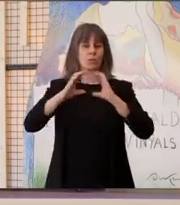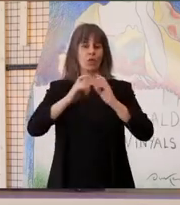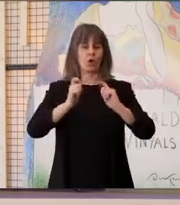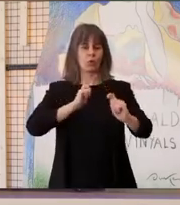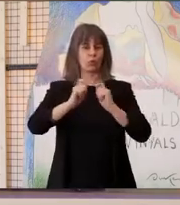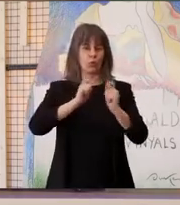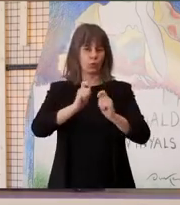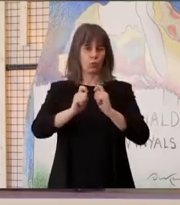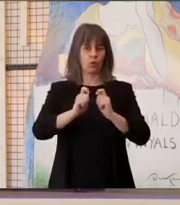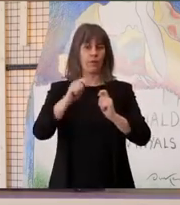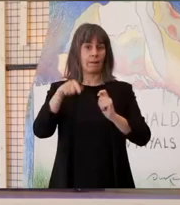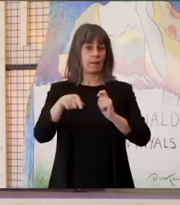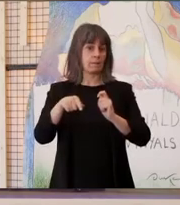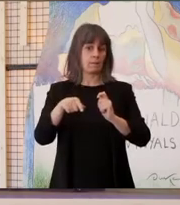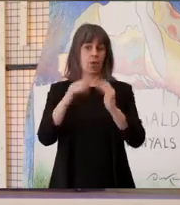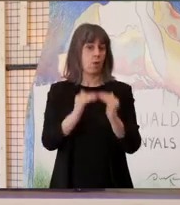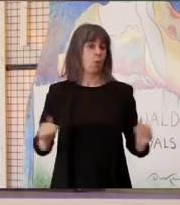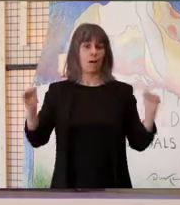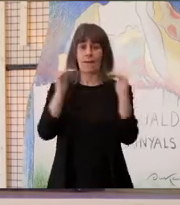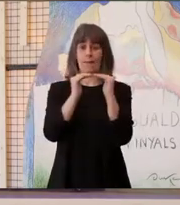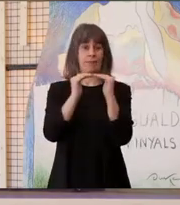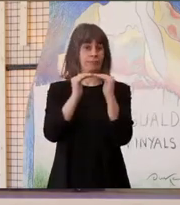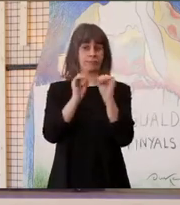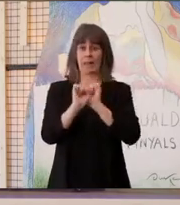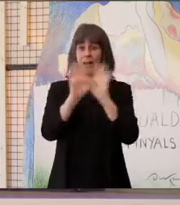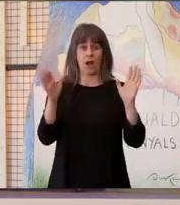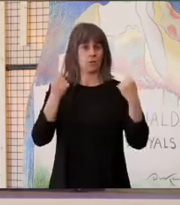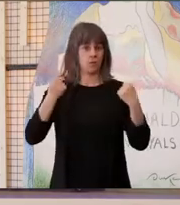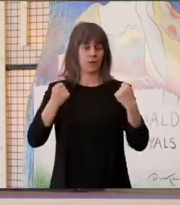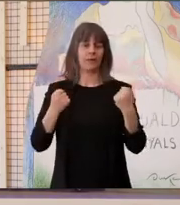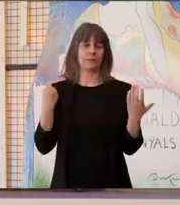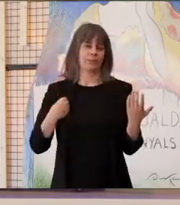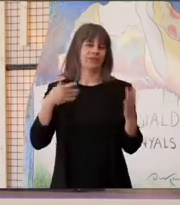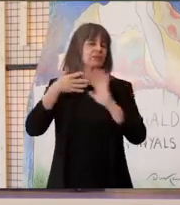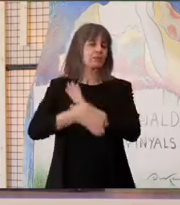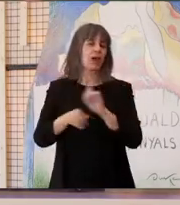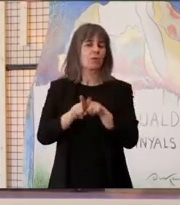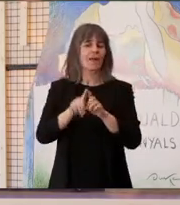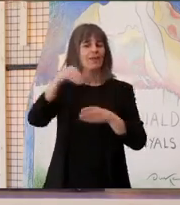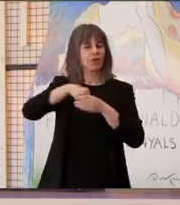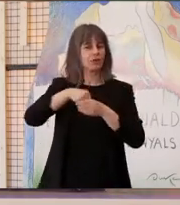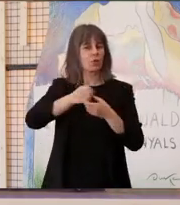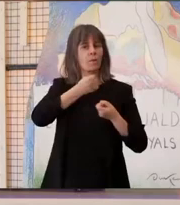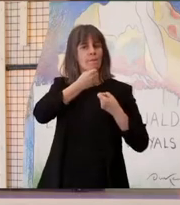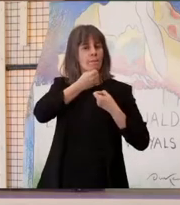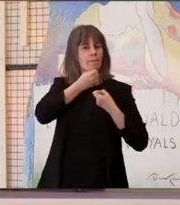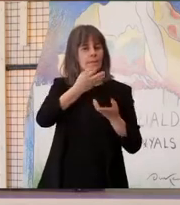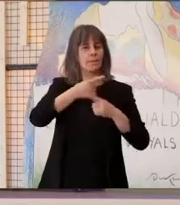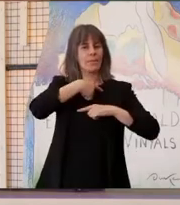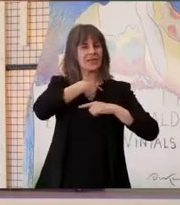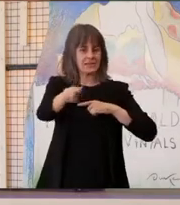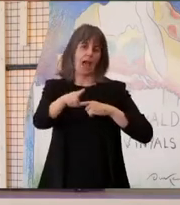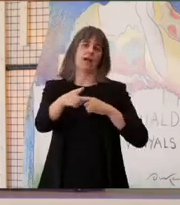una posición Clara y muy potente por un tanto un relato feminismo que hace que la sociedad